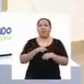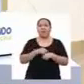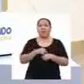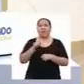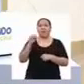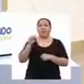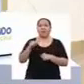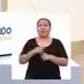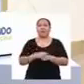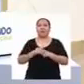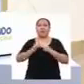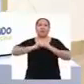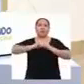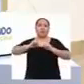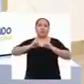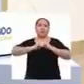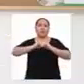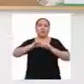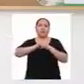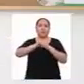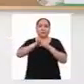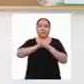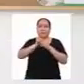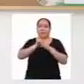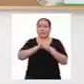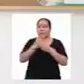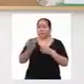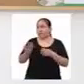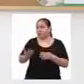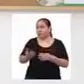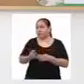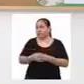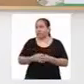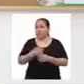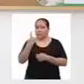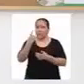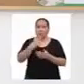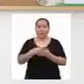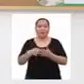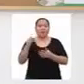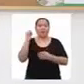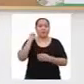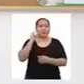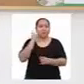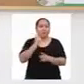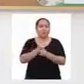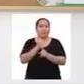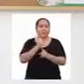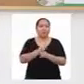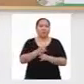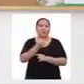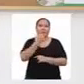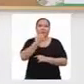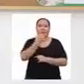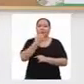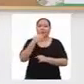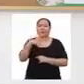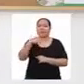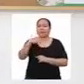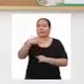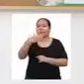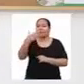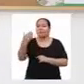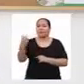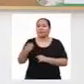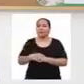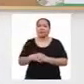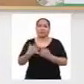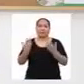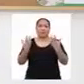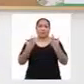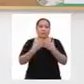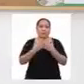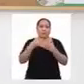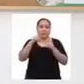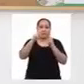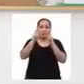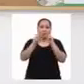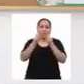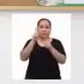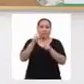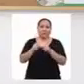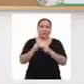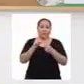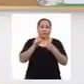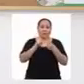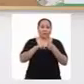una actividad física a la semana, ¿no? ¡Correcto! Ahora veremos lo que ocurre con las otras variables que corresponden a las